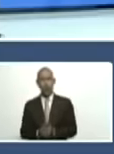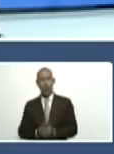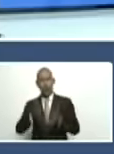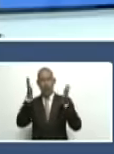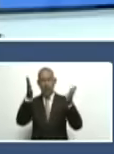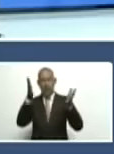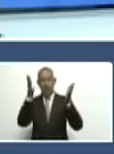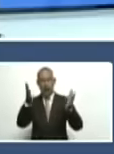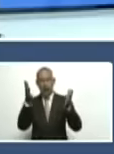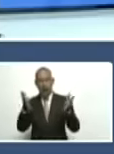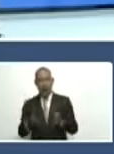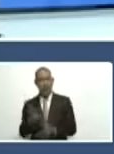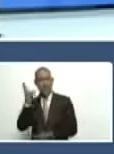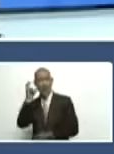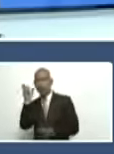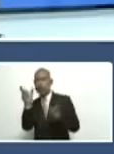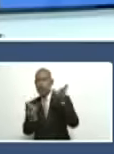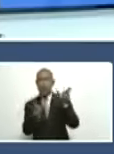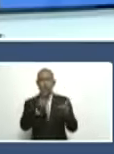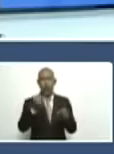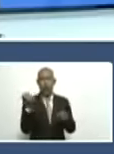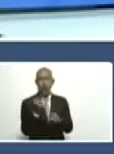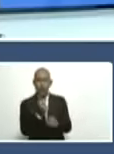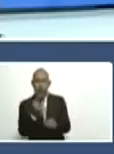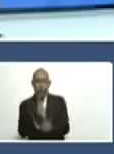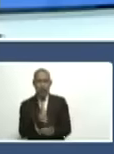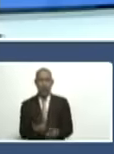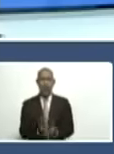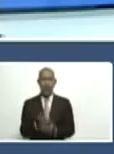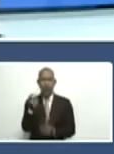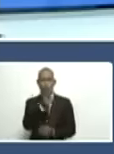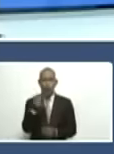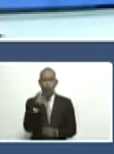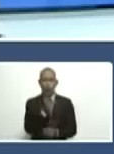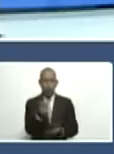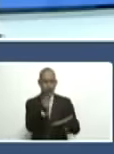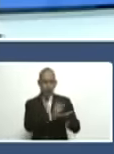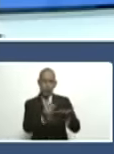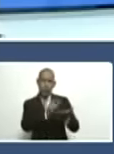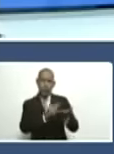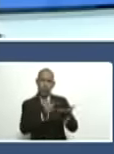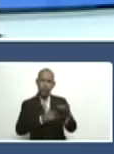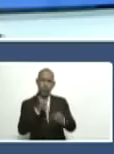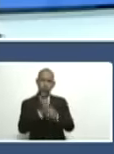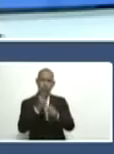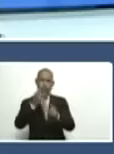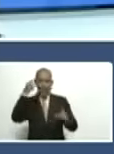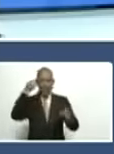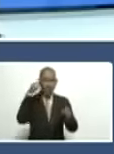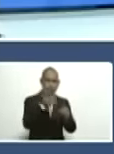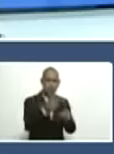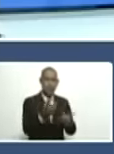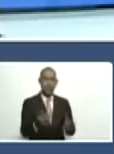líos, escuchando a la gente, trabajando, buscando su agenda concreta de acción,